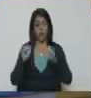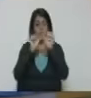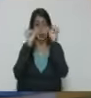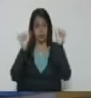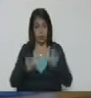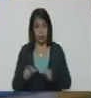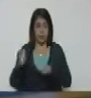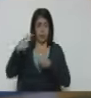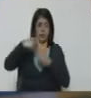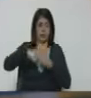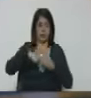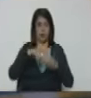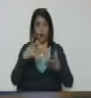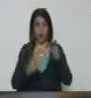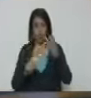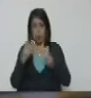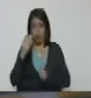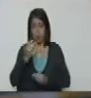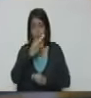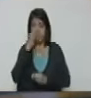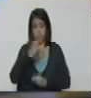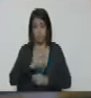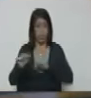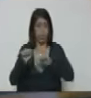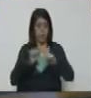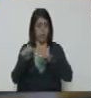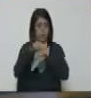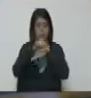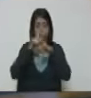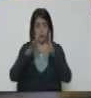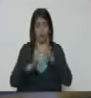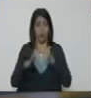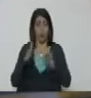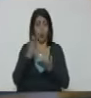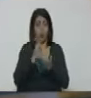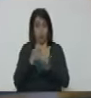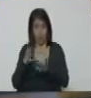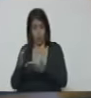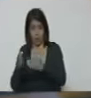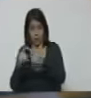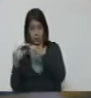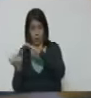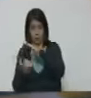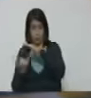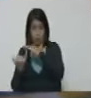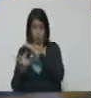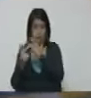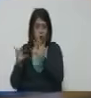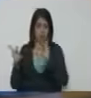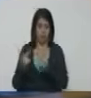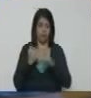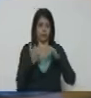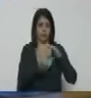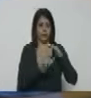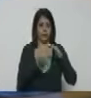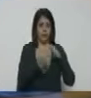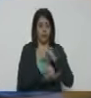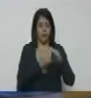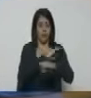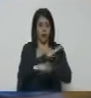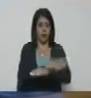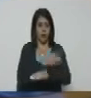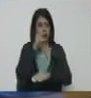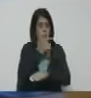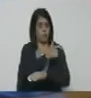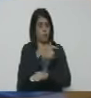sistema de agregación comunal que asegura, mediante la acción de gobierno compartida entre la institucionalidad pública y las instancias del poder